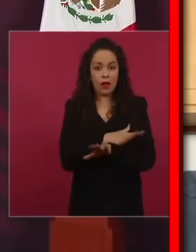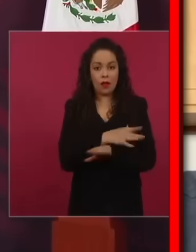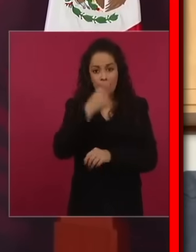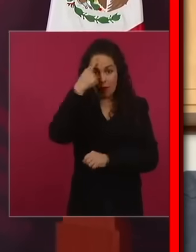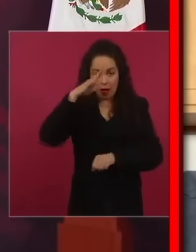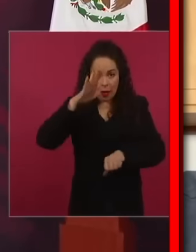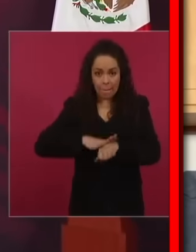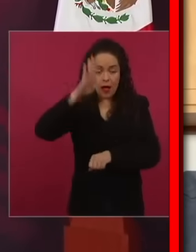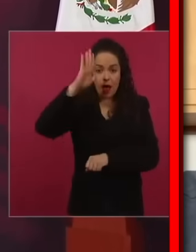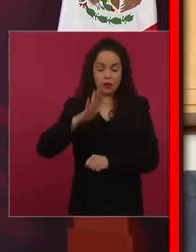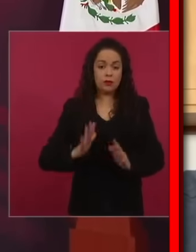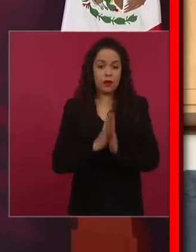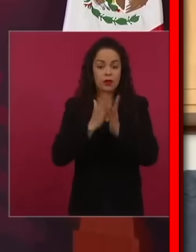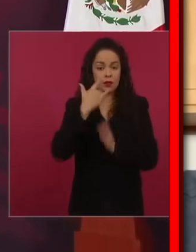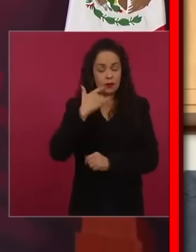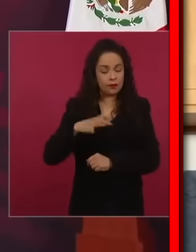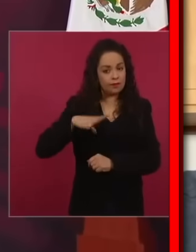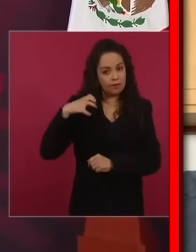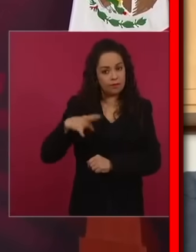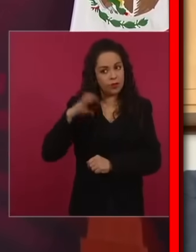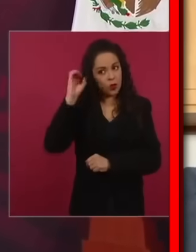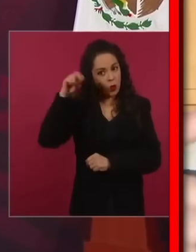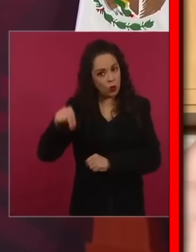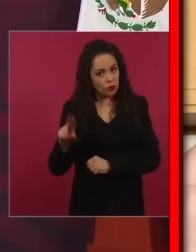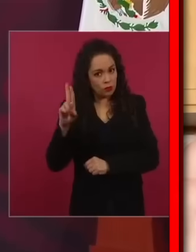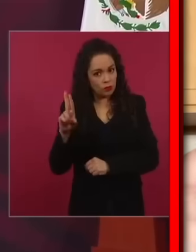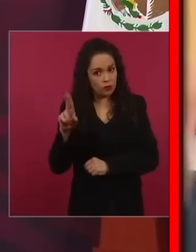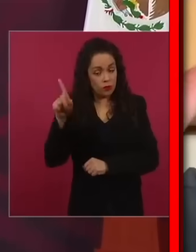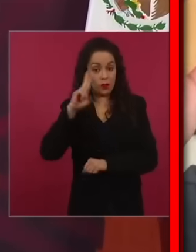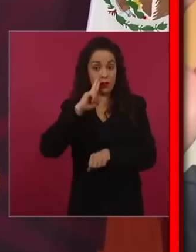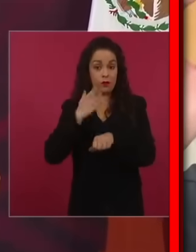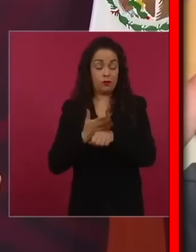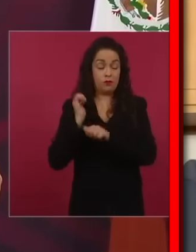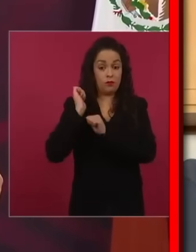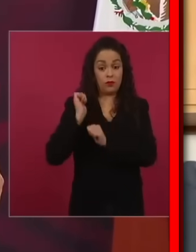actividad una acción un papel